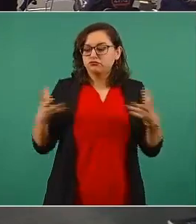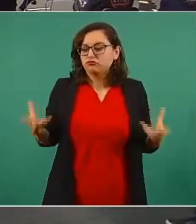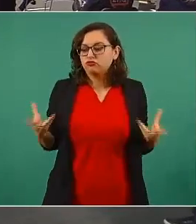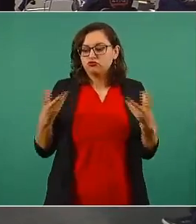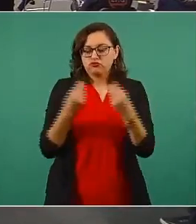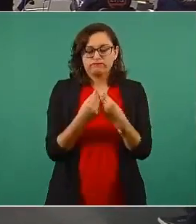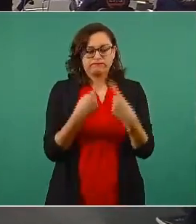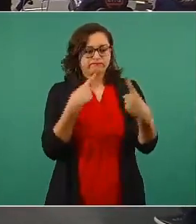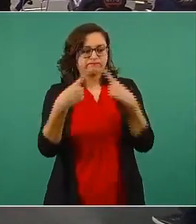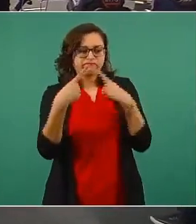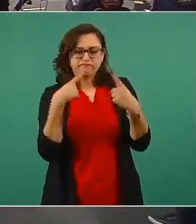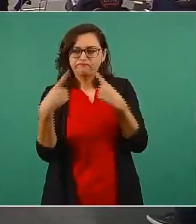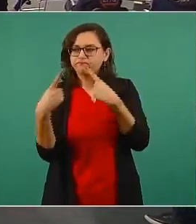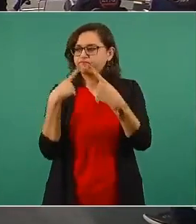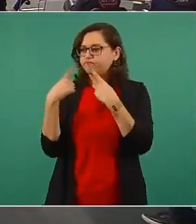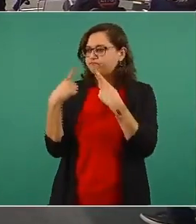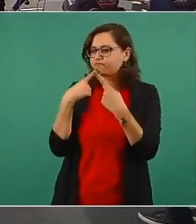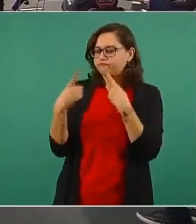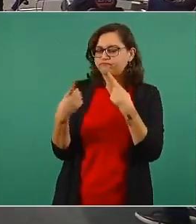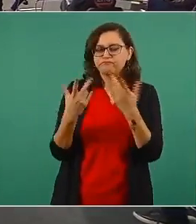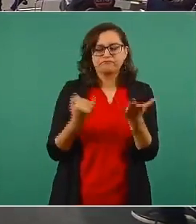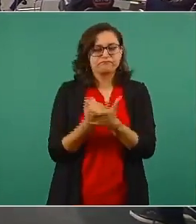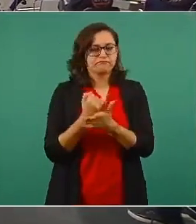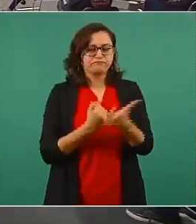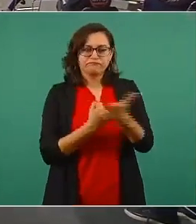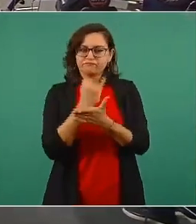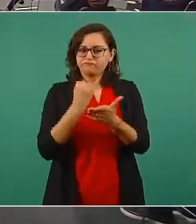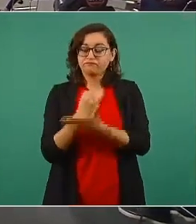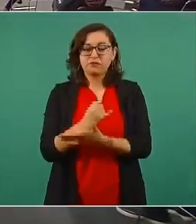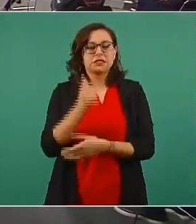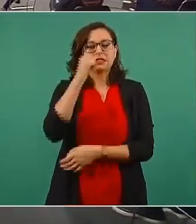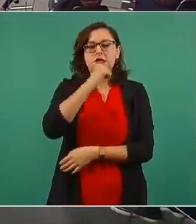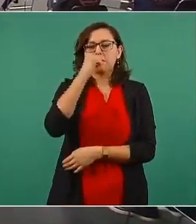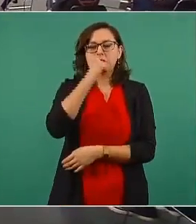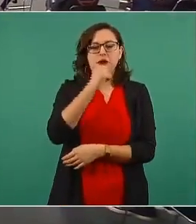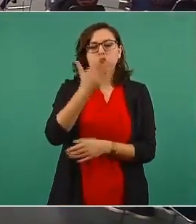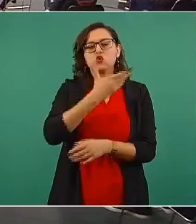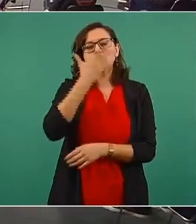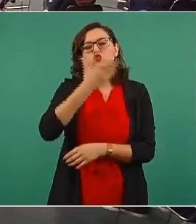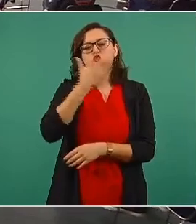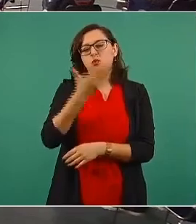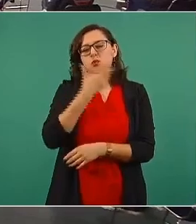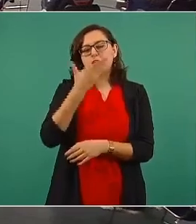era el último o el primer domingo de cada mes